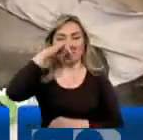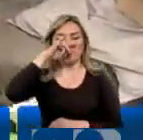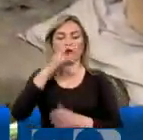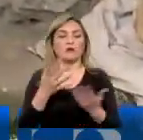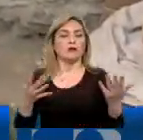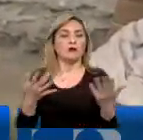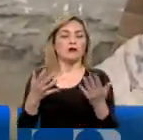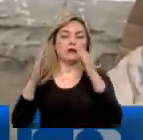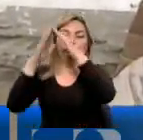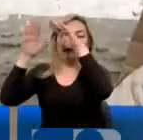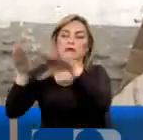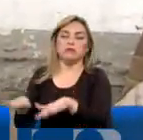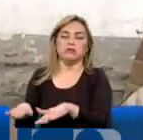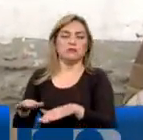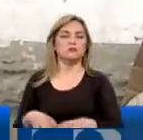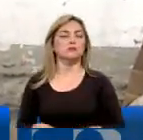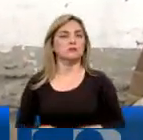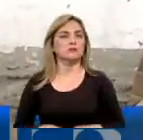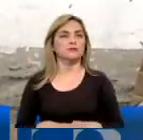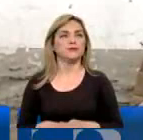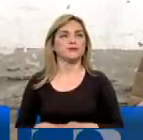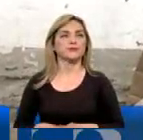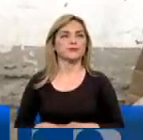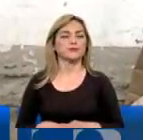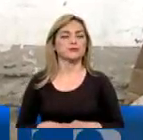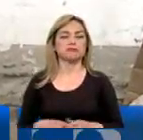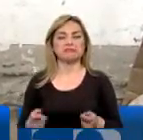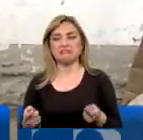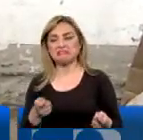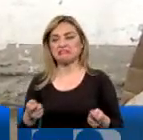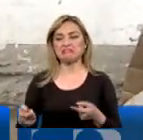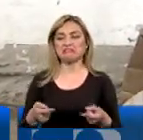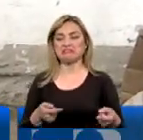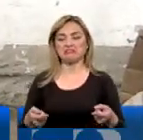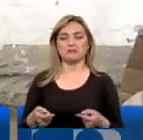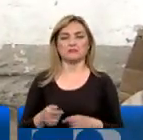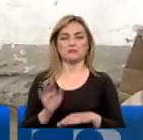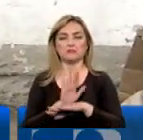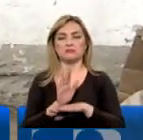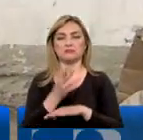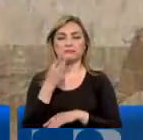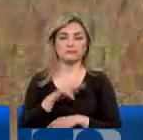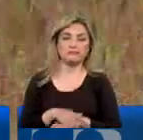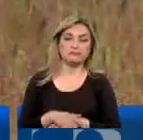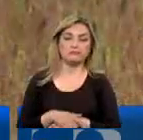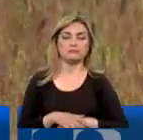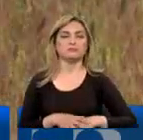mantienen confinados en sus hogares, lidiando con el mundo exterior a través de una pantalla.